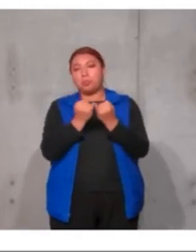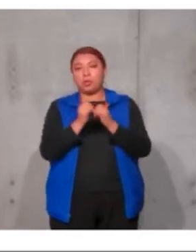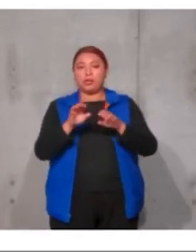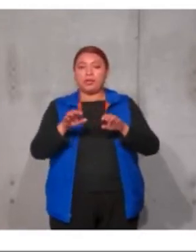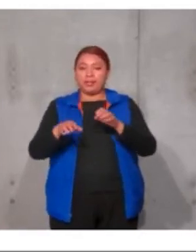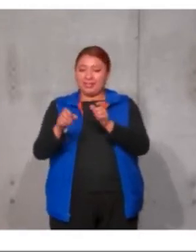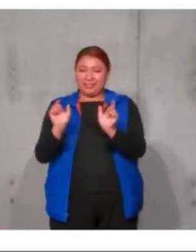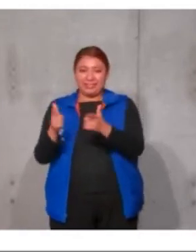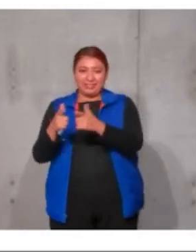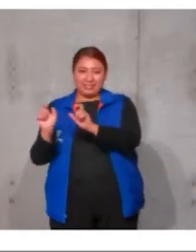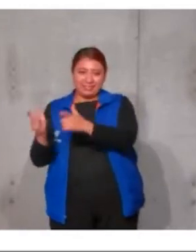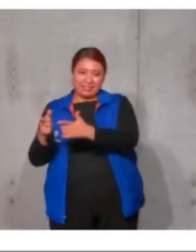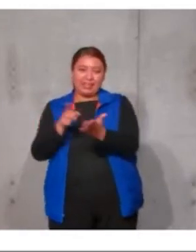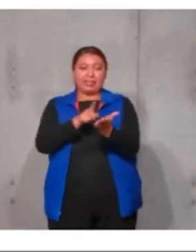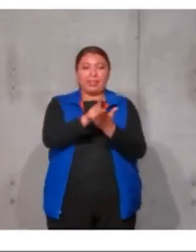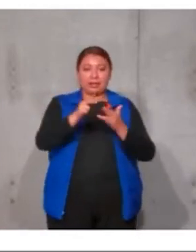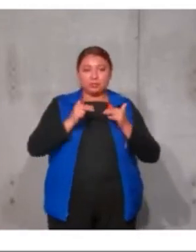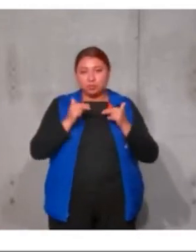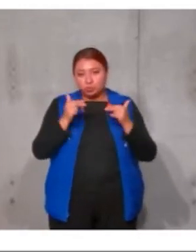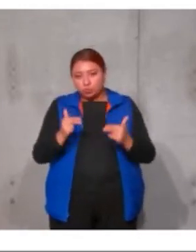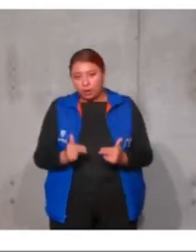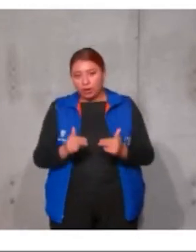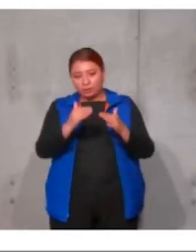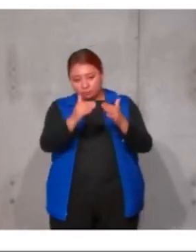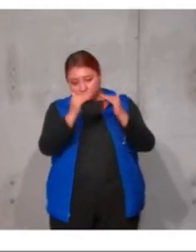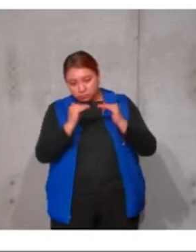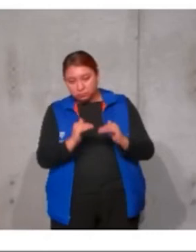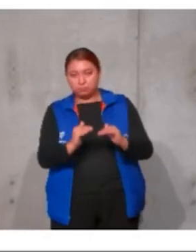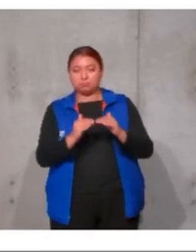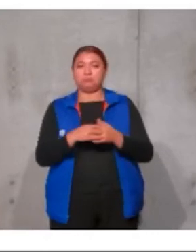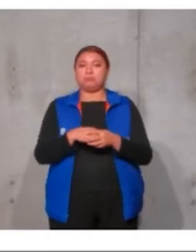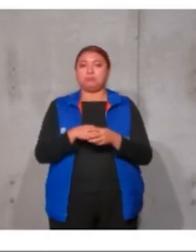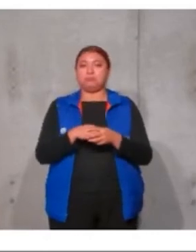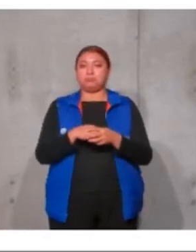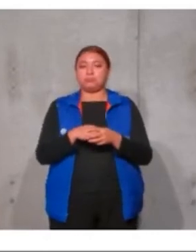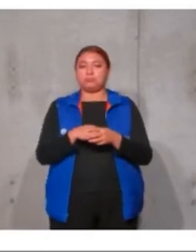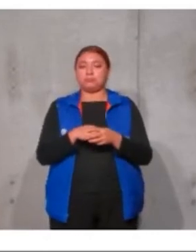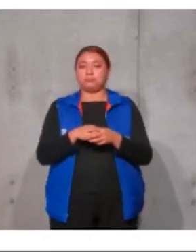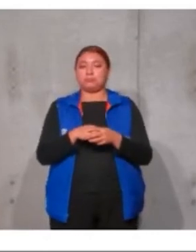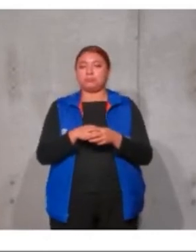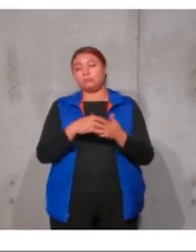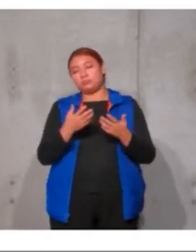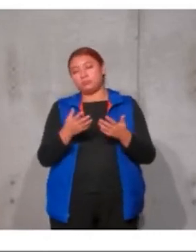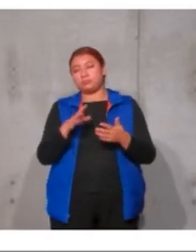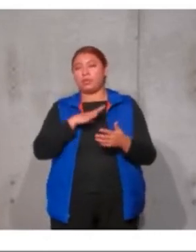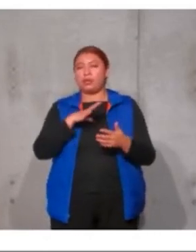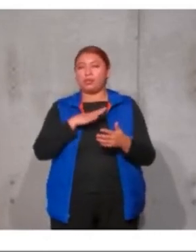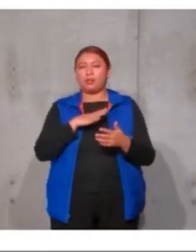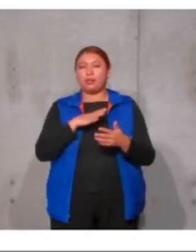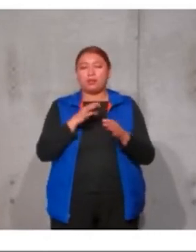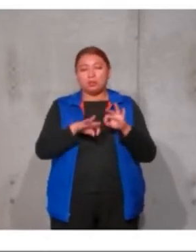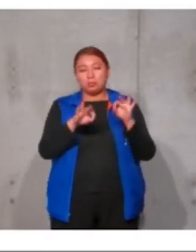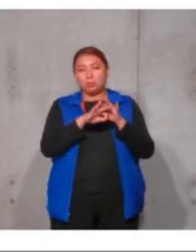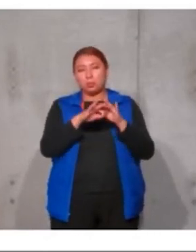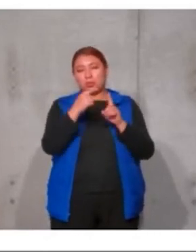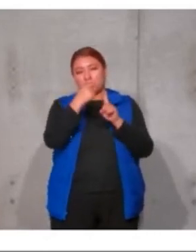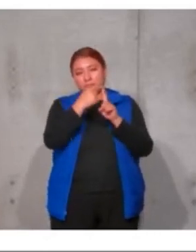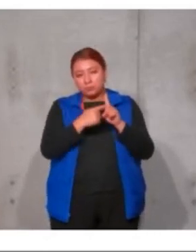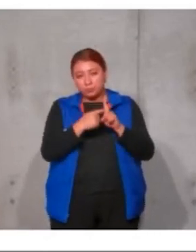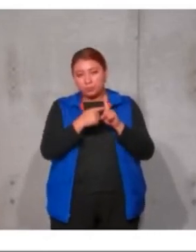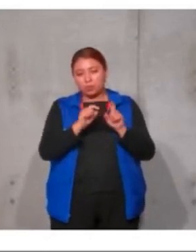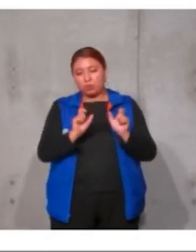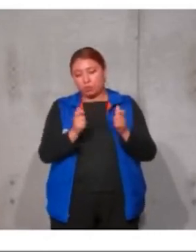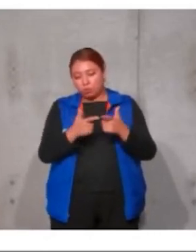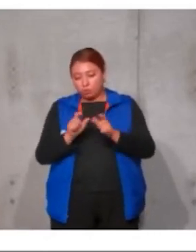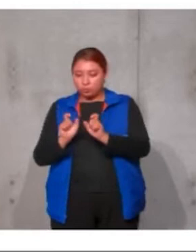para la organización, como es el respeto a los derechos humanos, y los que tienen poca importancia para los